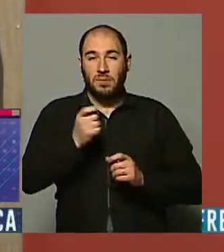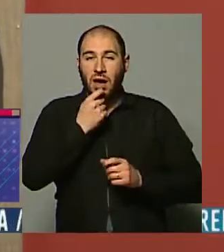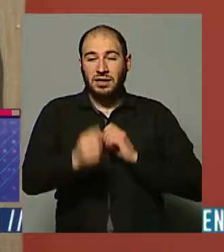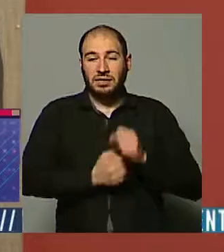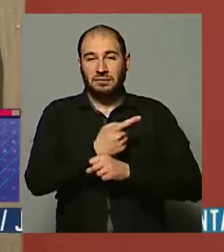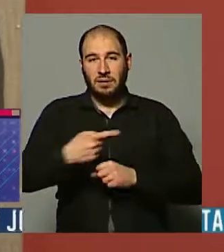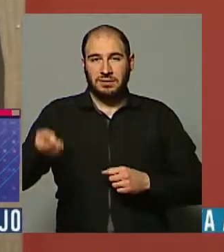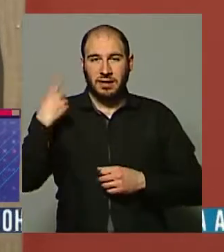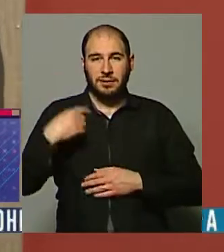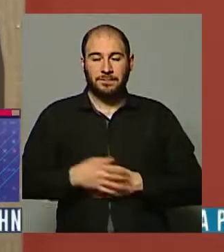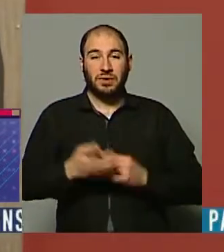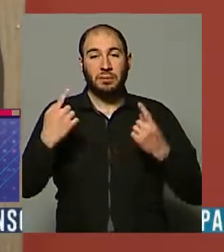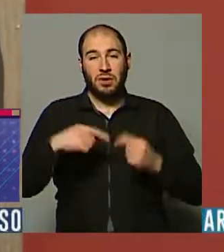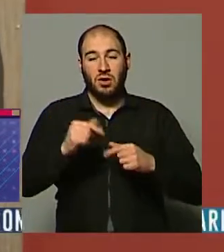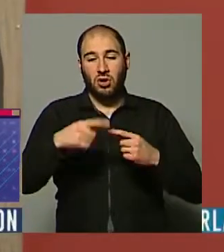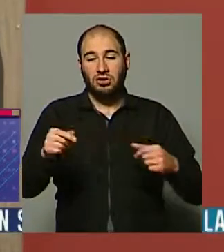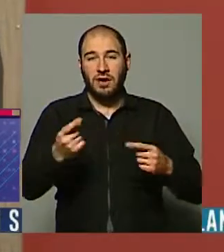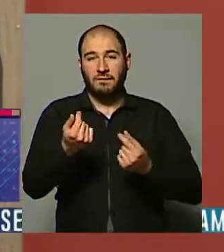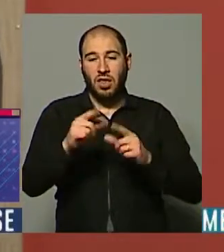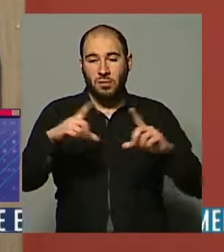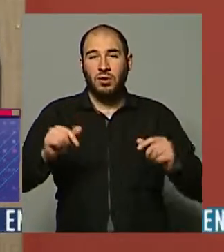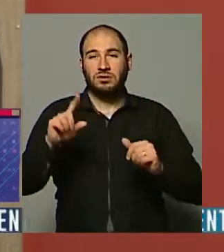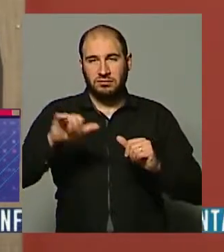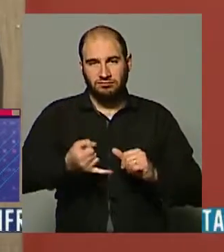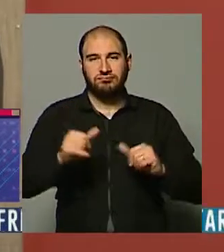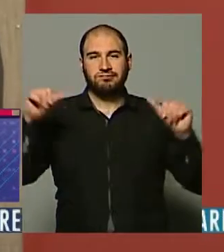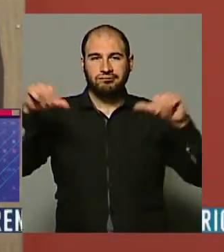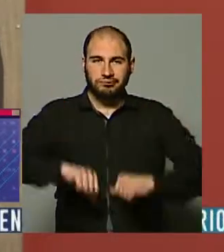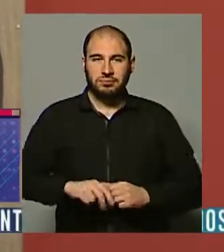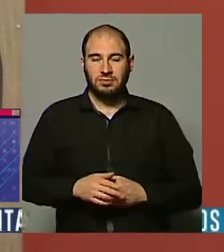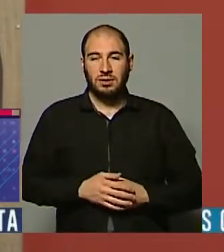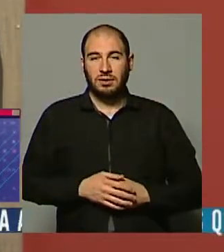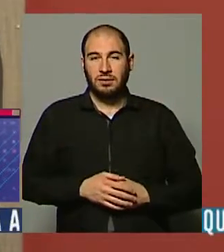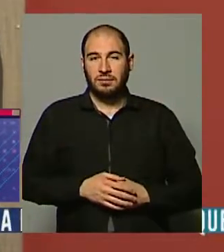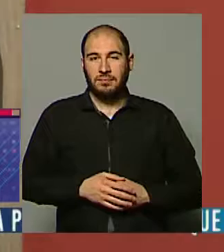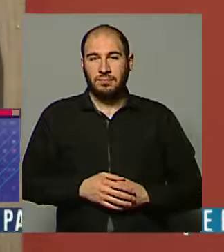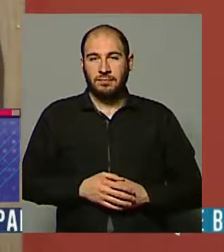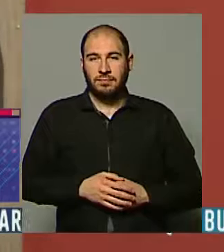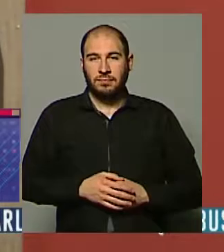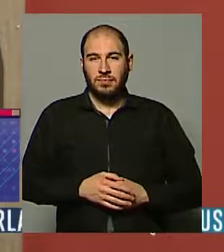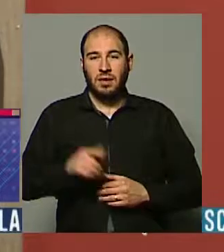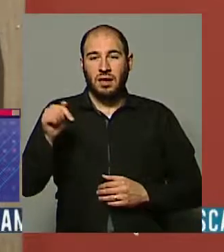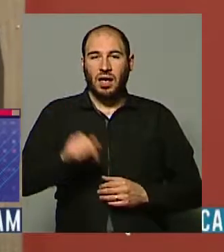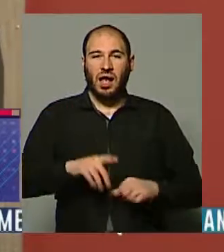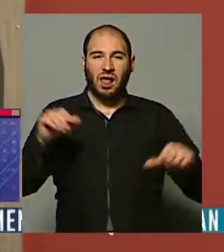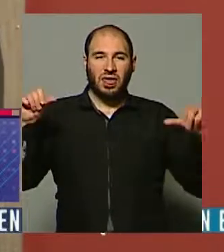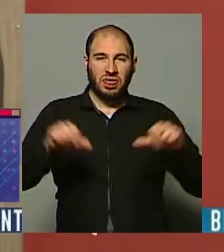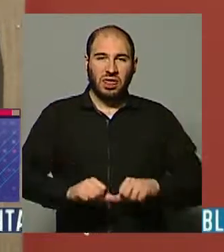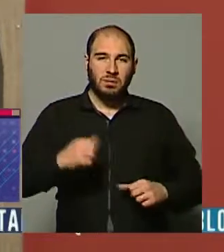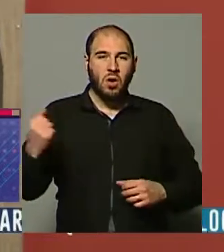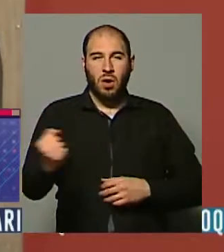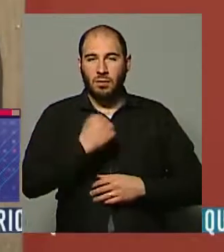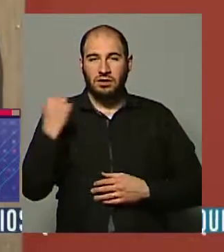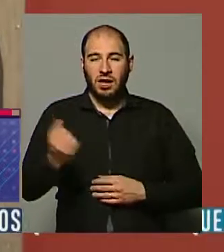la semana pasada. Pero las acciones y los bonos sí se desplomaron, evidentemente sufrieron una recaída sumamente